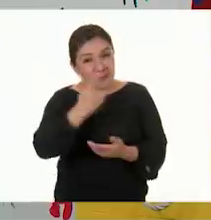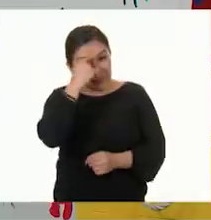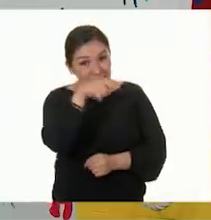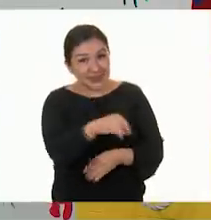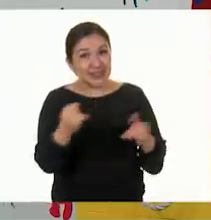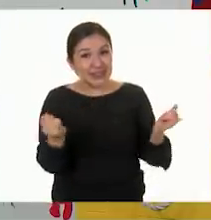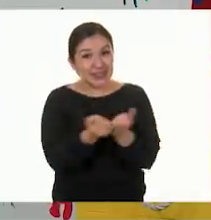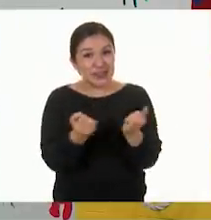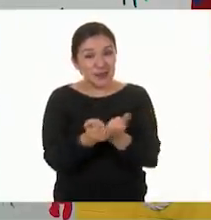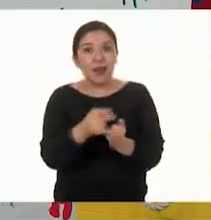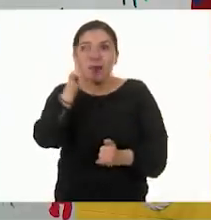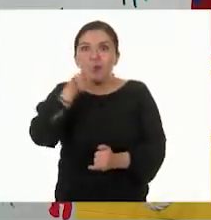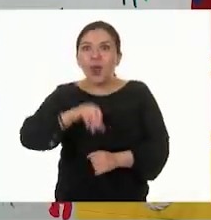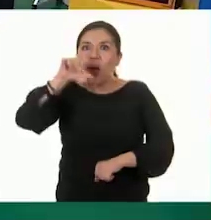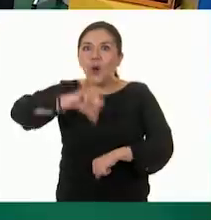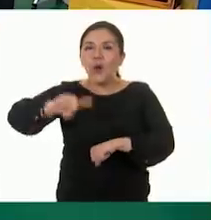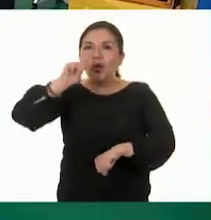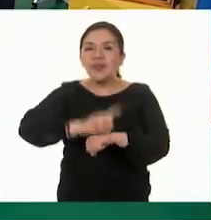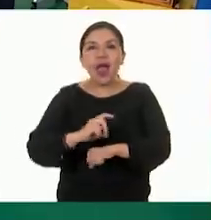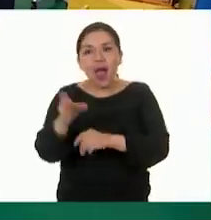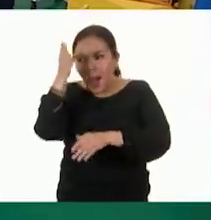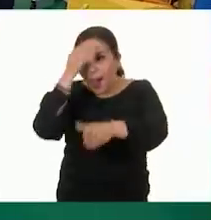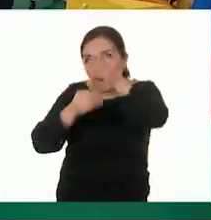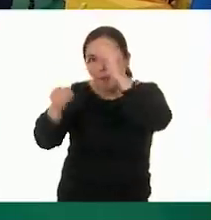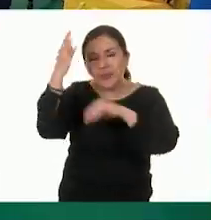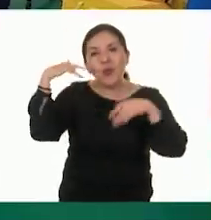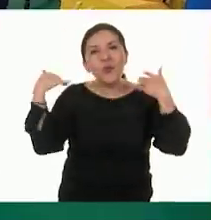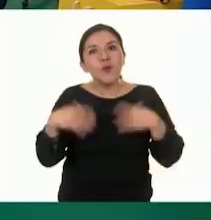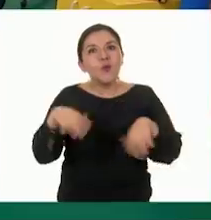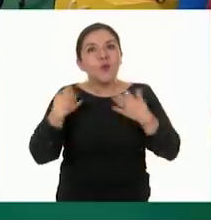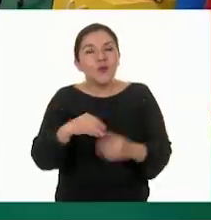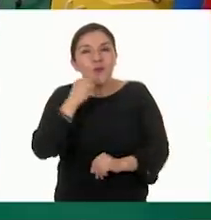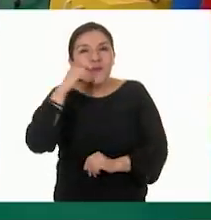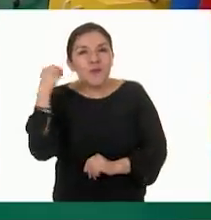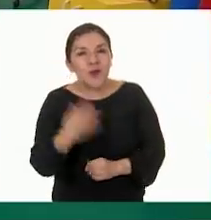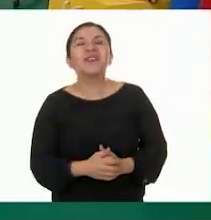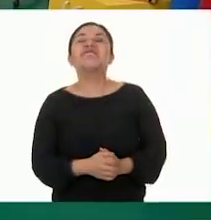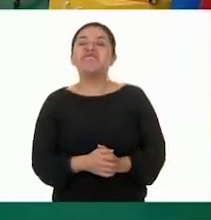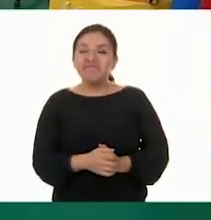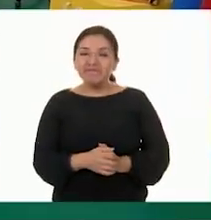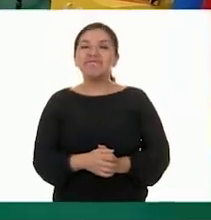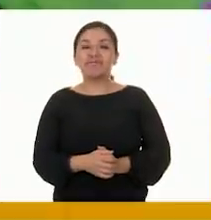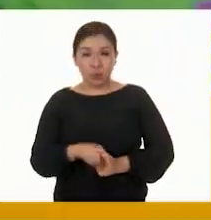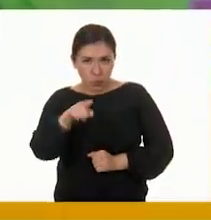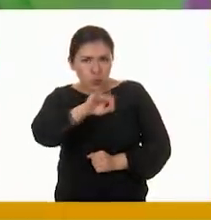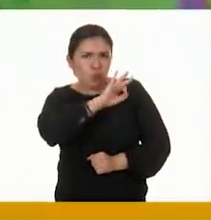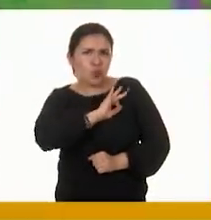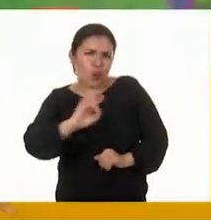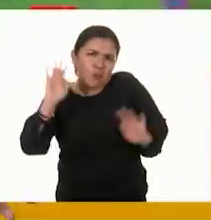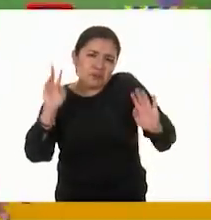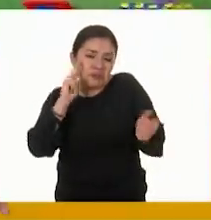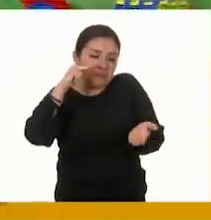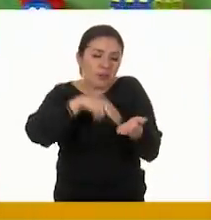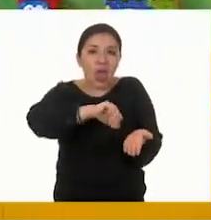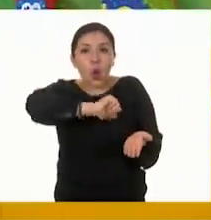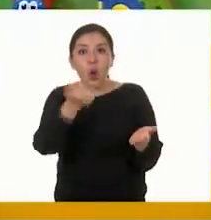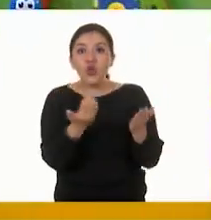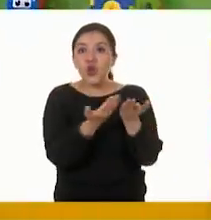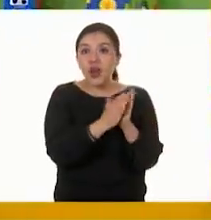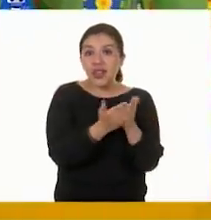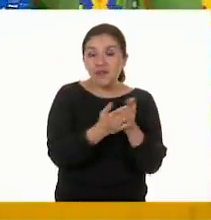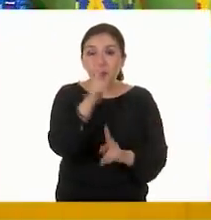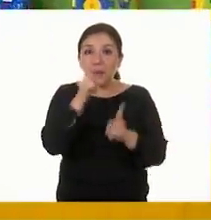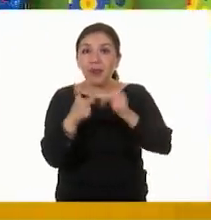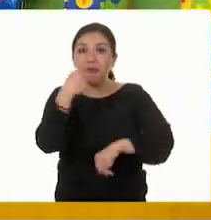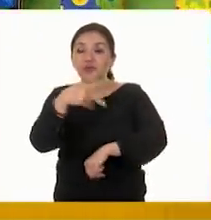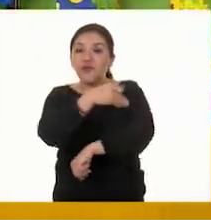Alexia. Vaya que hemos disfrutado y aprendido en estas clases, ¿verdad, niñas y niños? Si te es posible, consulta otros libros y